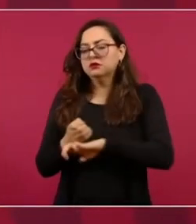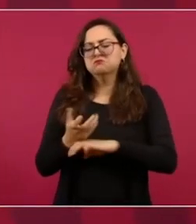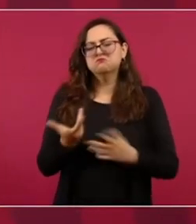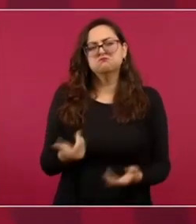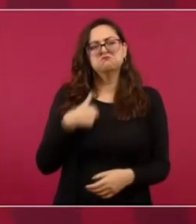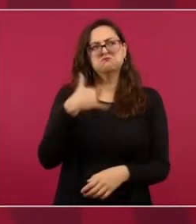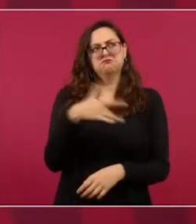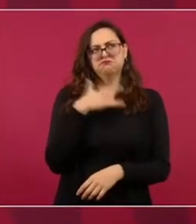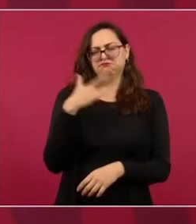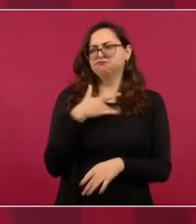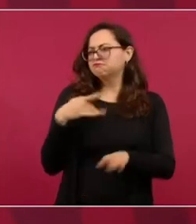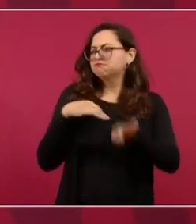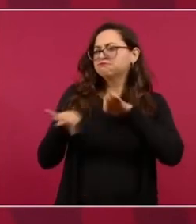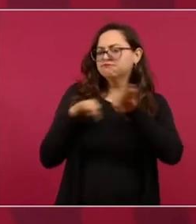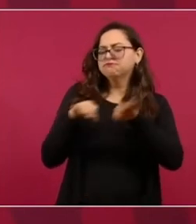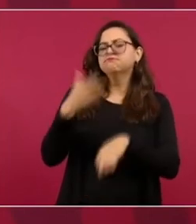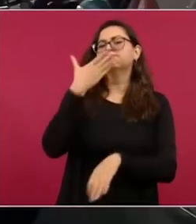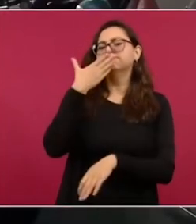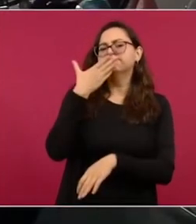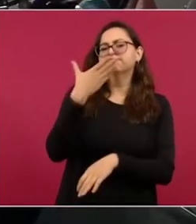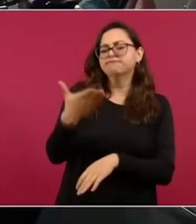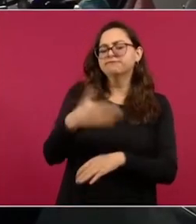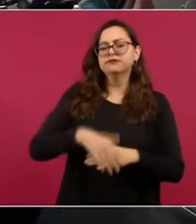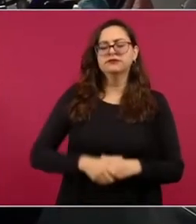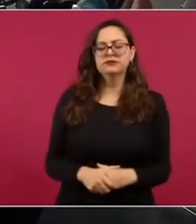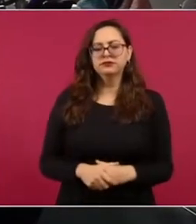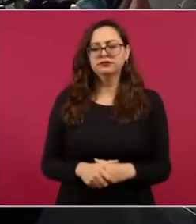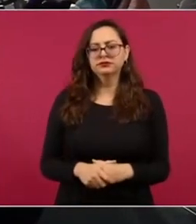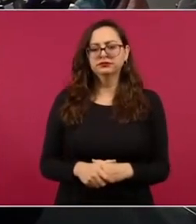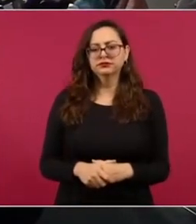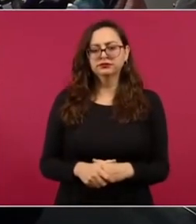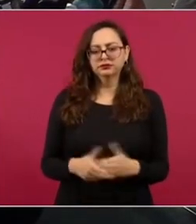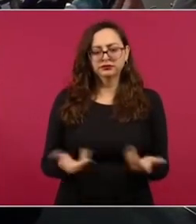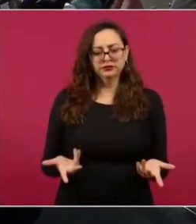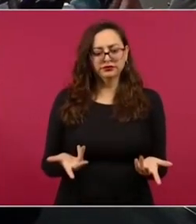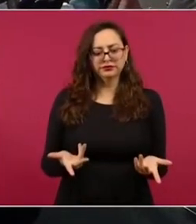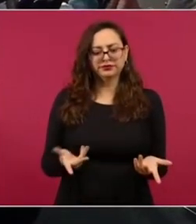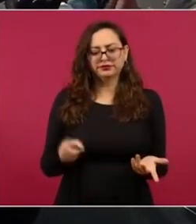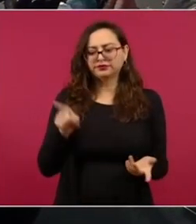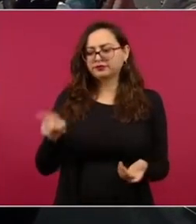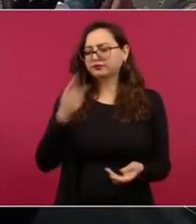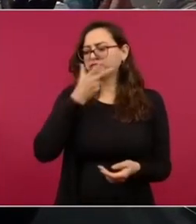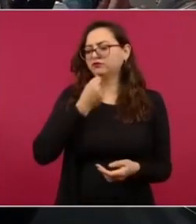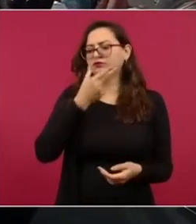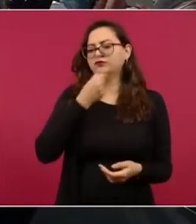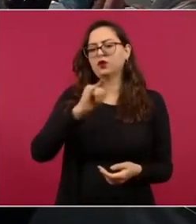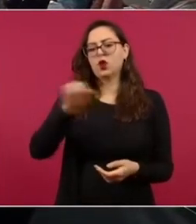bien. Julio Menchaca acaba de enviar una iniciativa